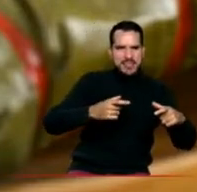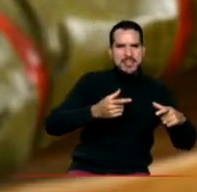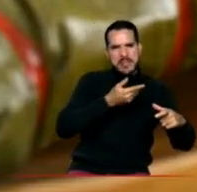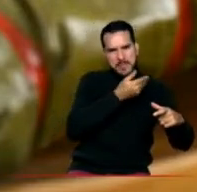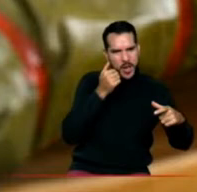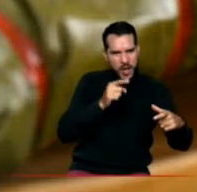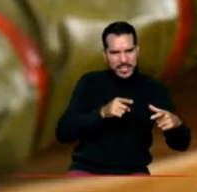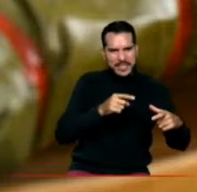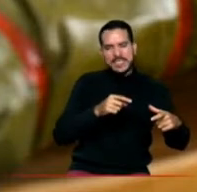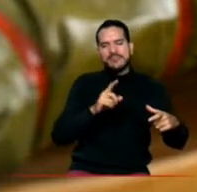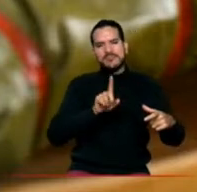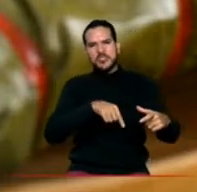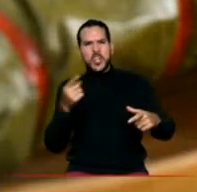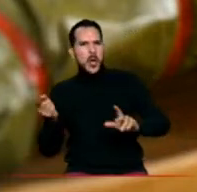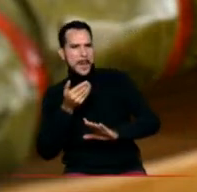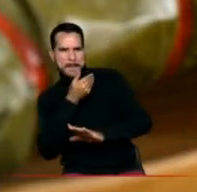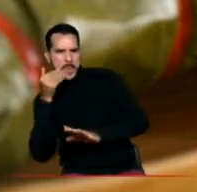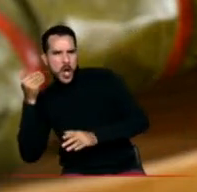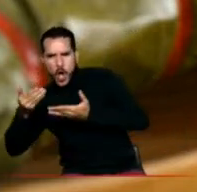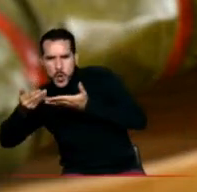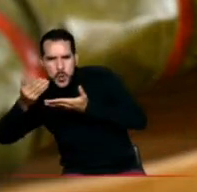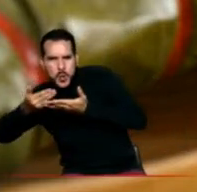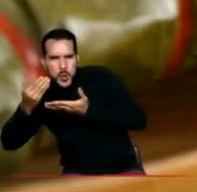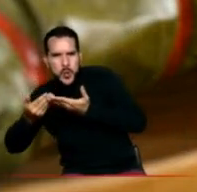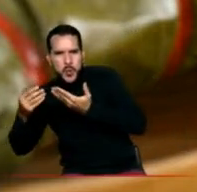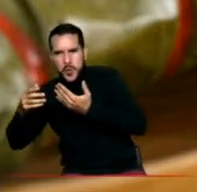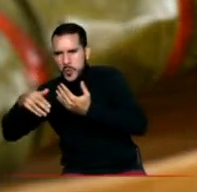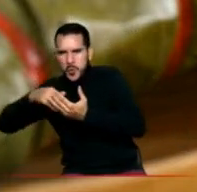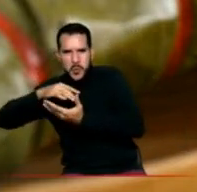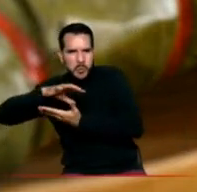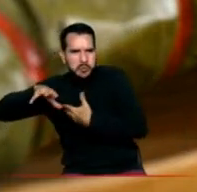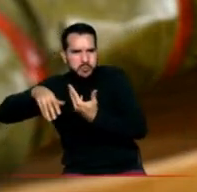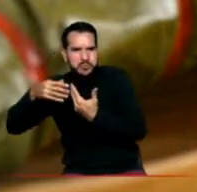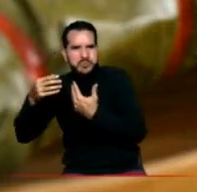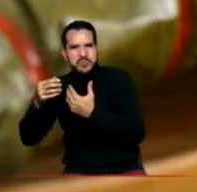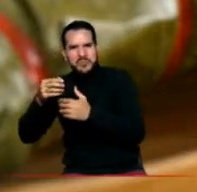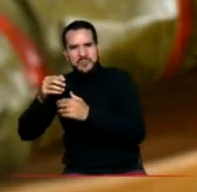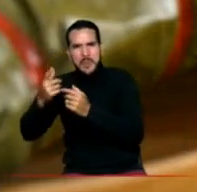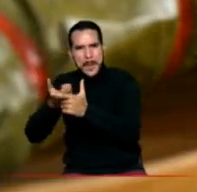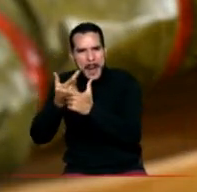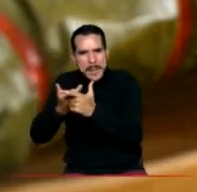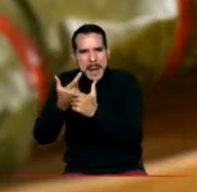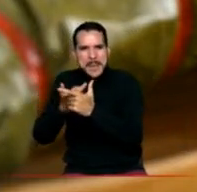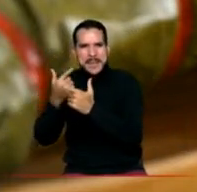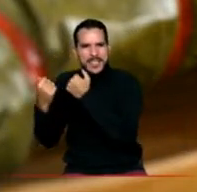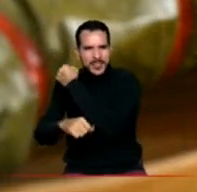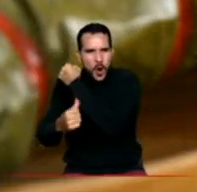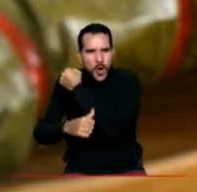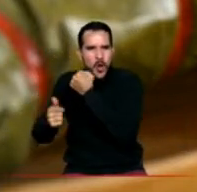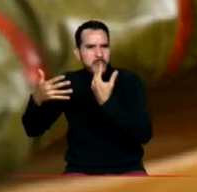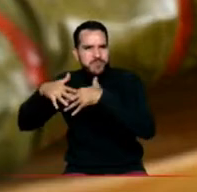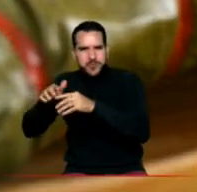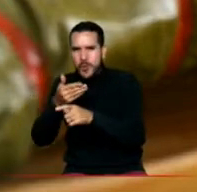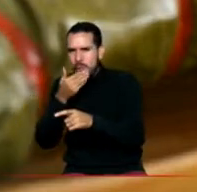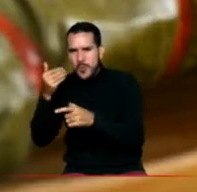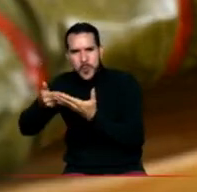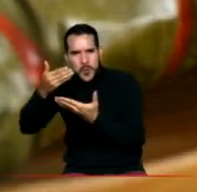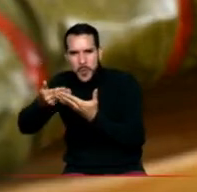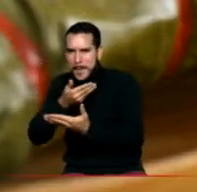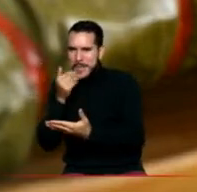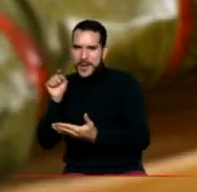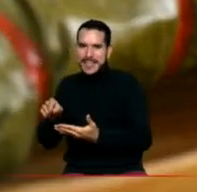¿Sí? Bueno, tenemos diversidad de sabores, de platos, qué rico hablar de esto, no solo para antojar a nuestros seguidores, sino para que